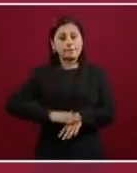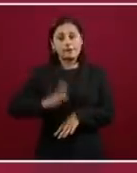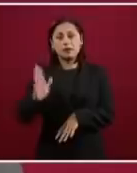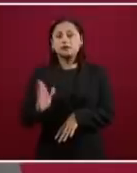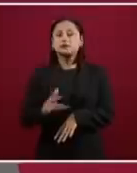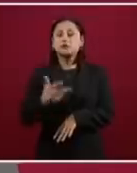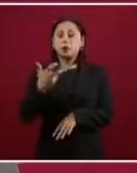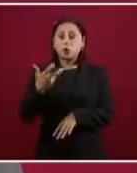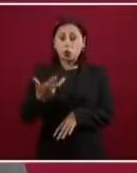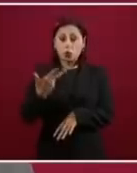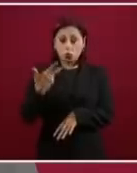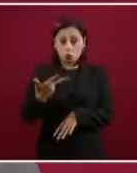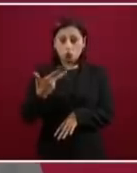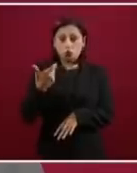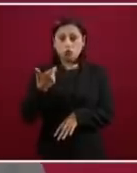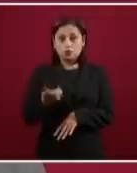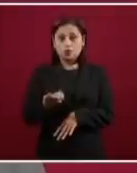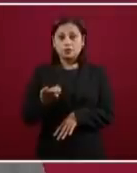8 pesos 20 centavos el litro.